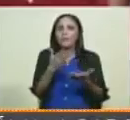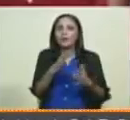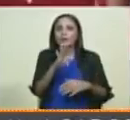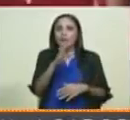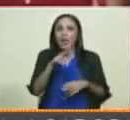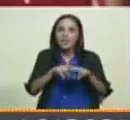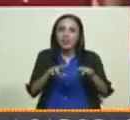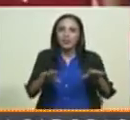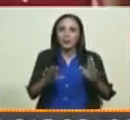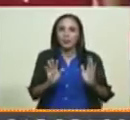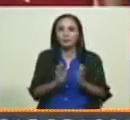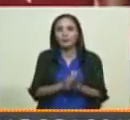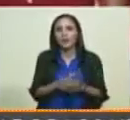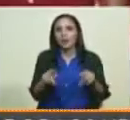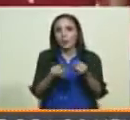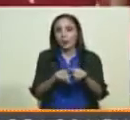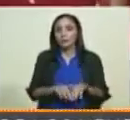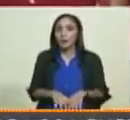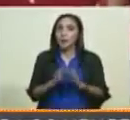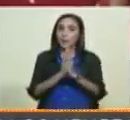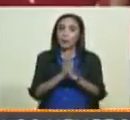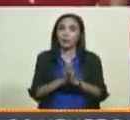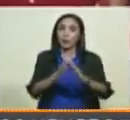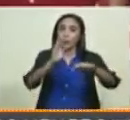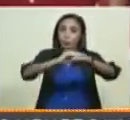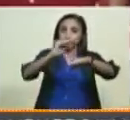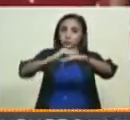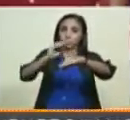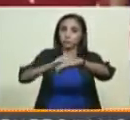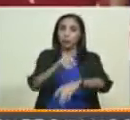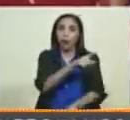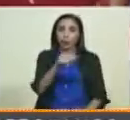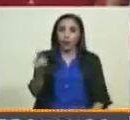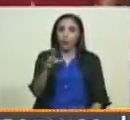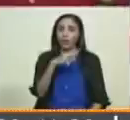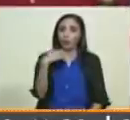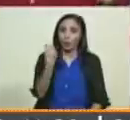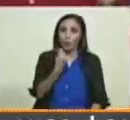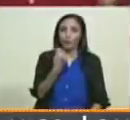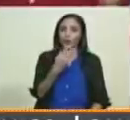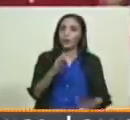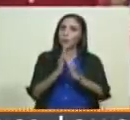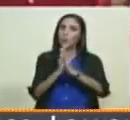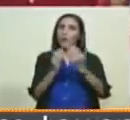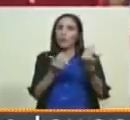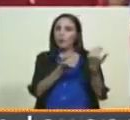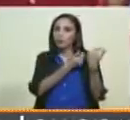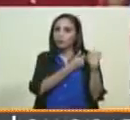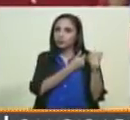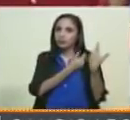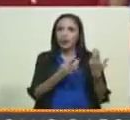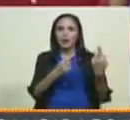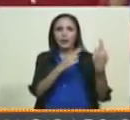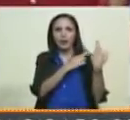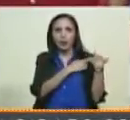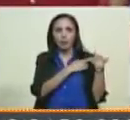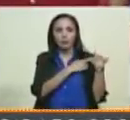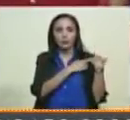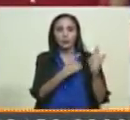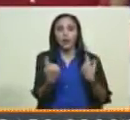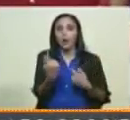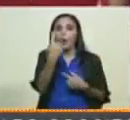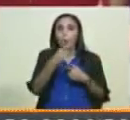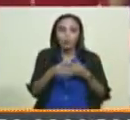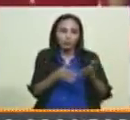a la juventud, juventud, máximo compromiso, juventud, hay un solo